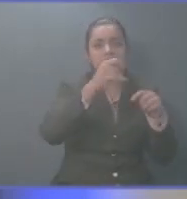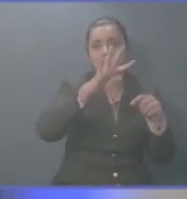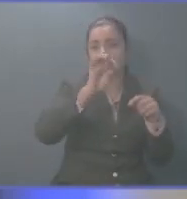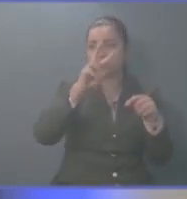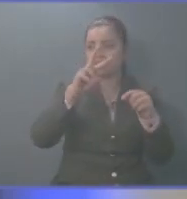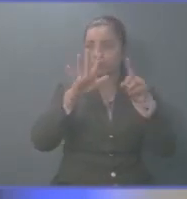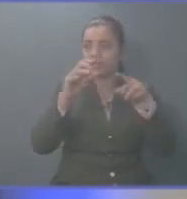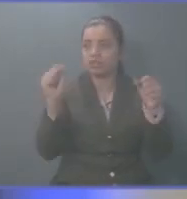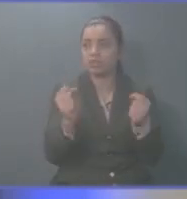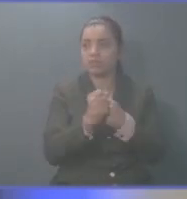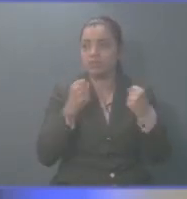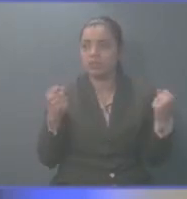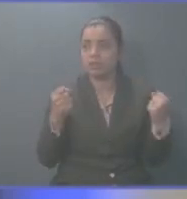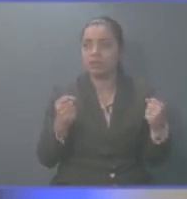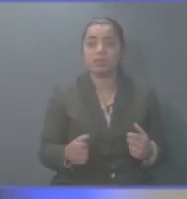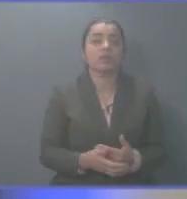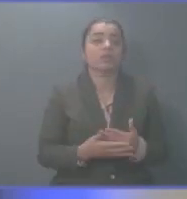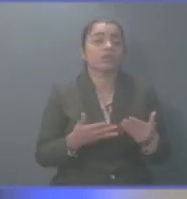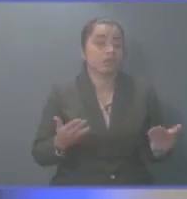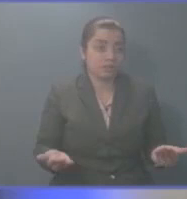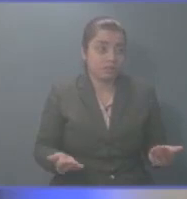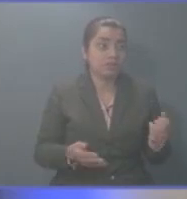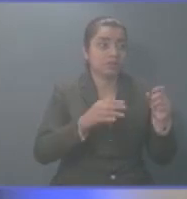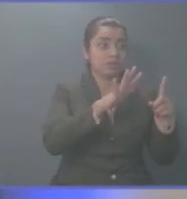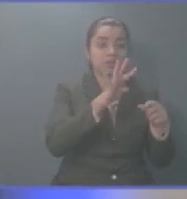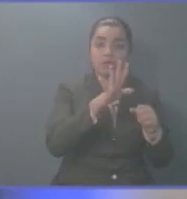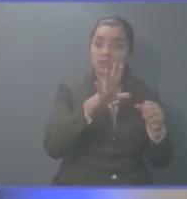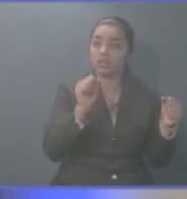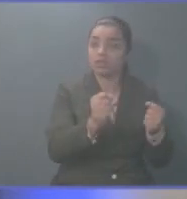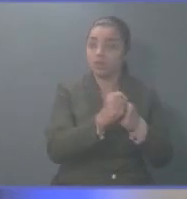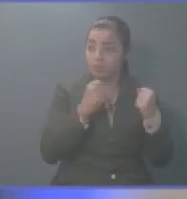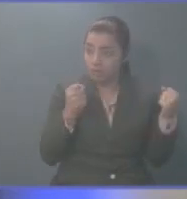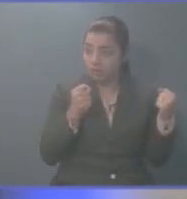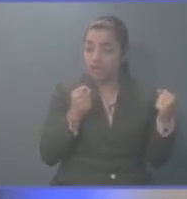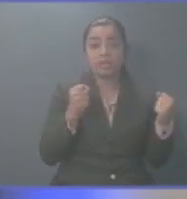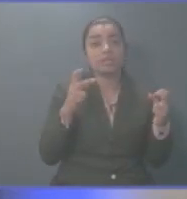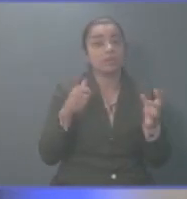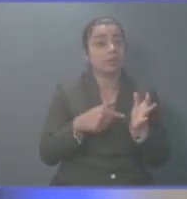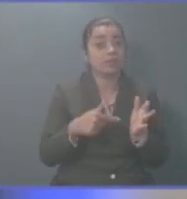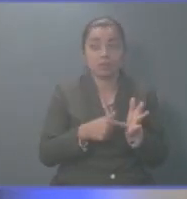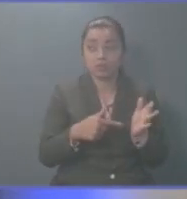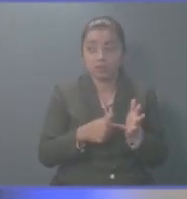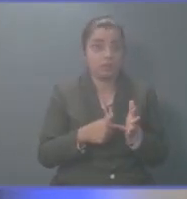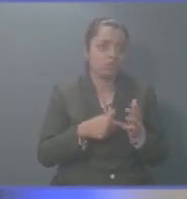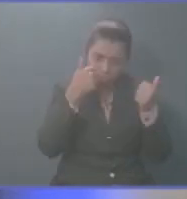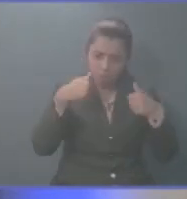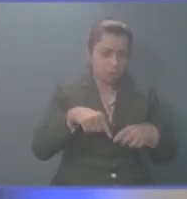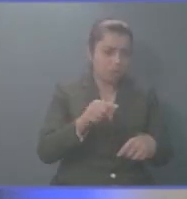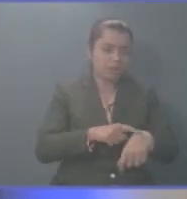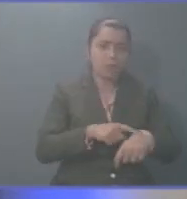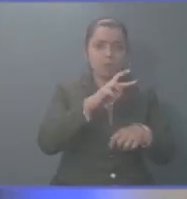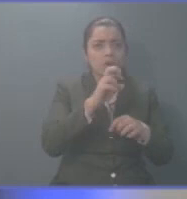6.426 millones de dólares, de los cuales 645 millones van a ser financiados con deuda. Se los autorizamos en tiempo antes que